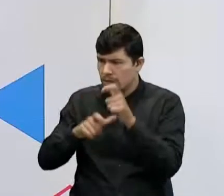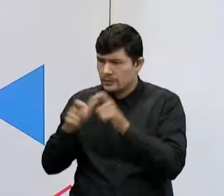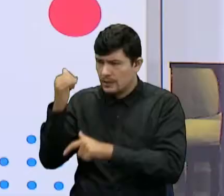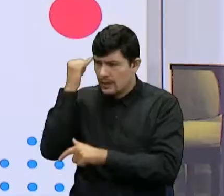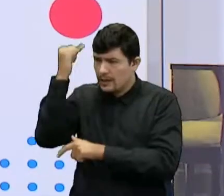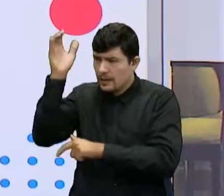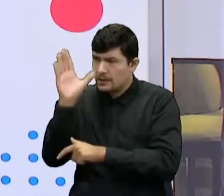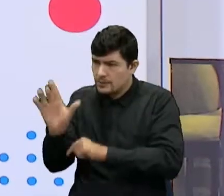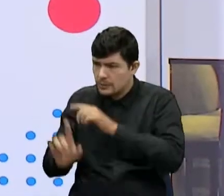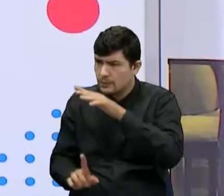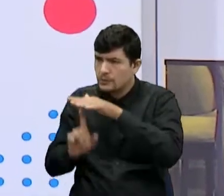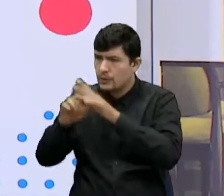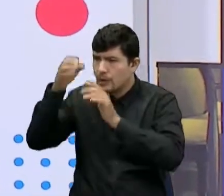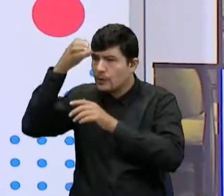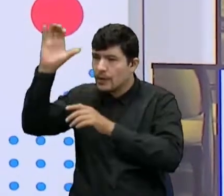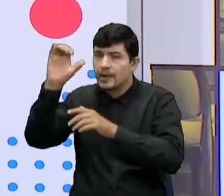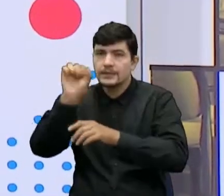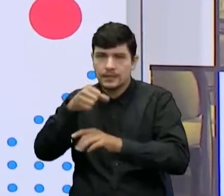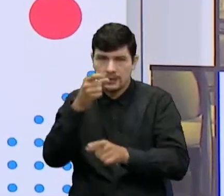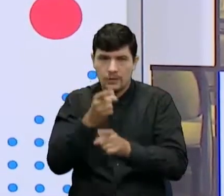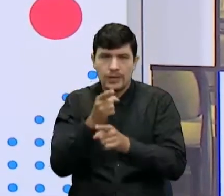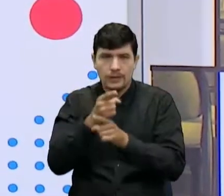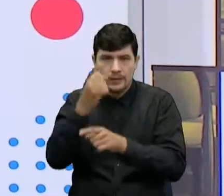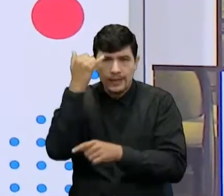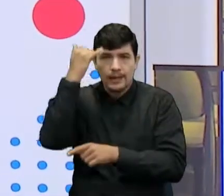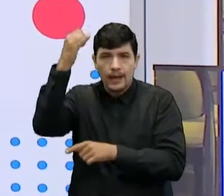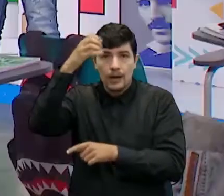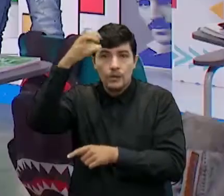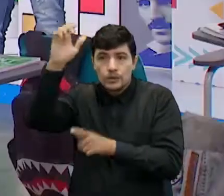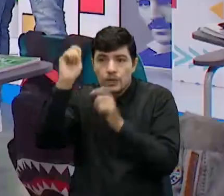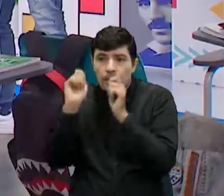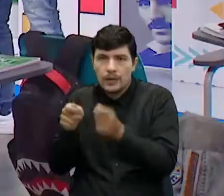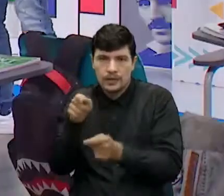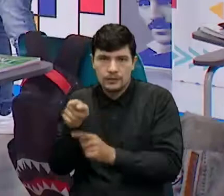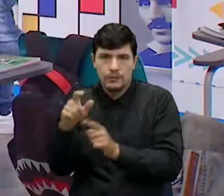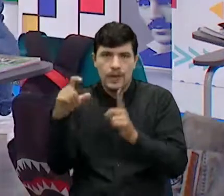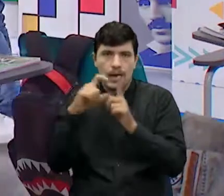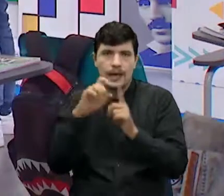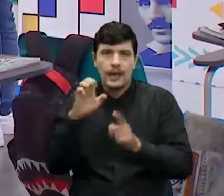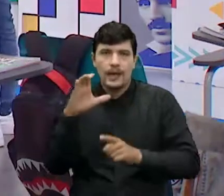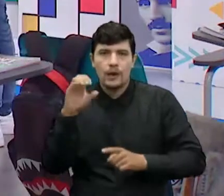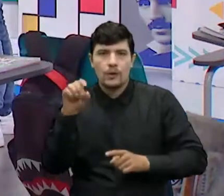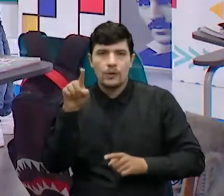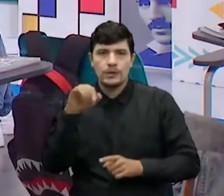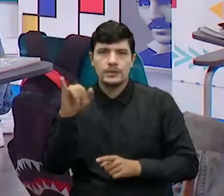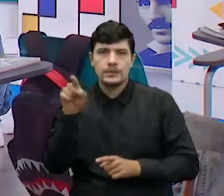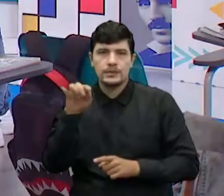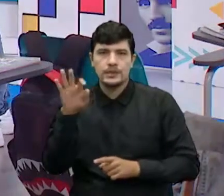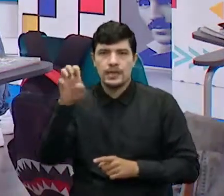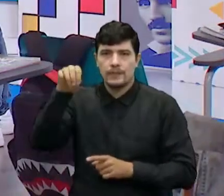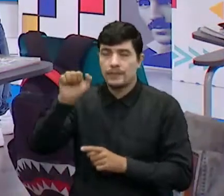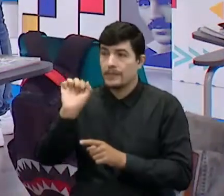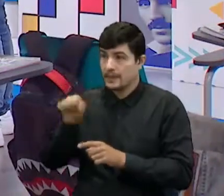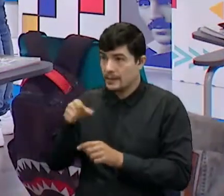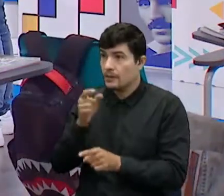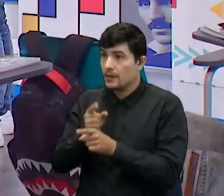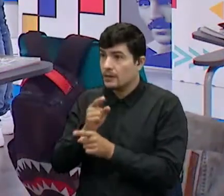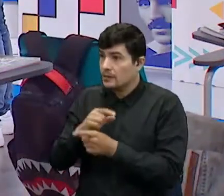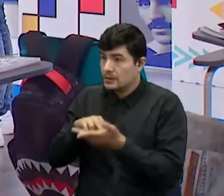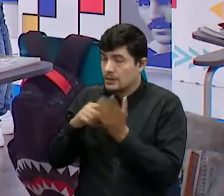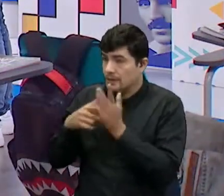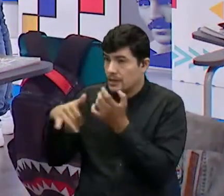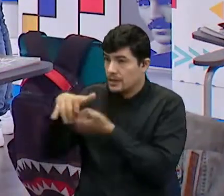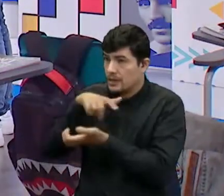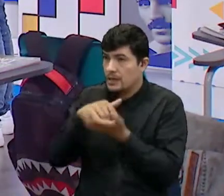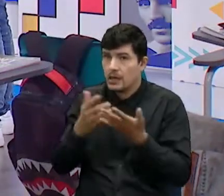esto surja, ¿sí? Como que le dieron la iniciativa a esta palabra ecosistema Ok, entonces tenemos que en ecosistema pues